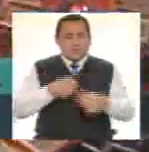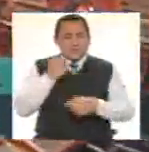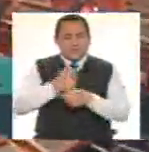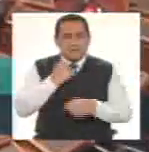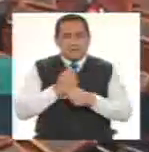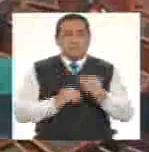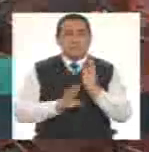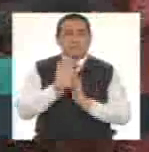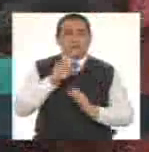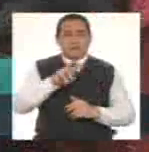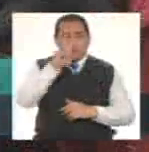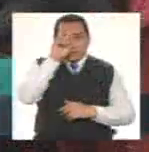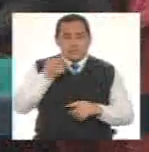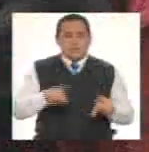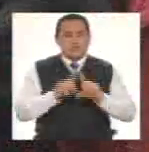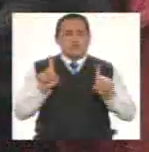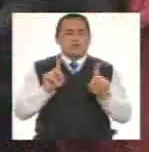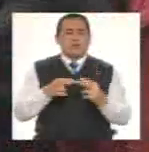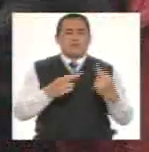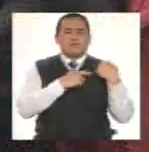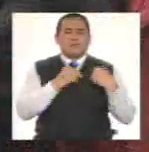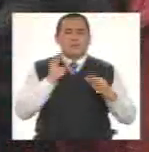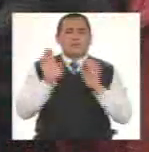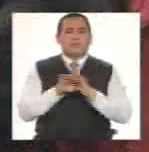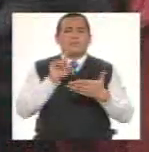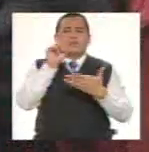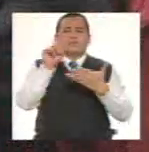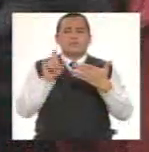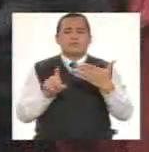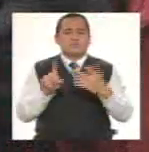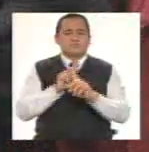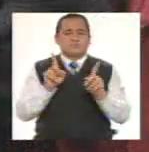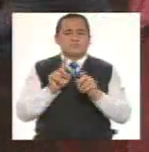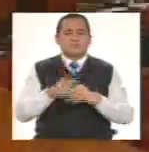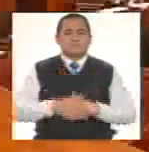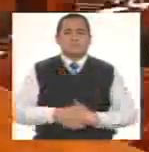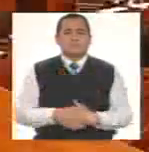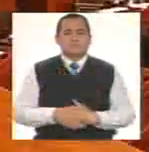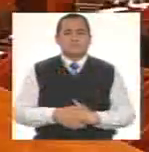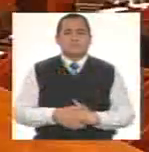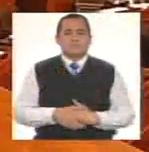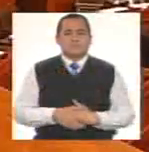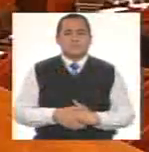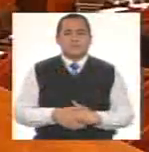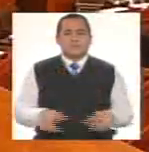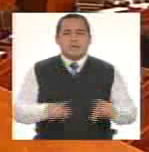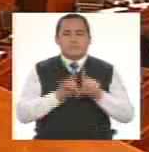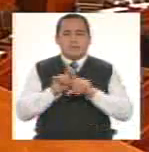desarrollo del país y no en función de encuestas.